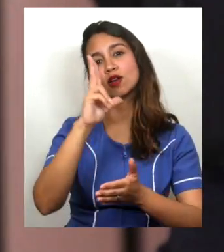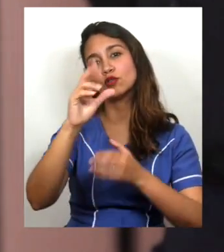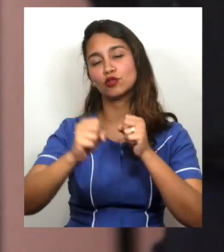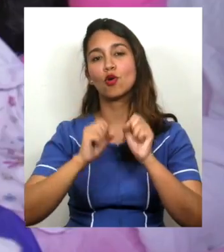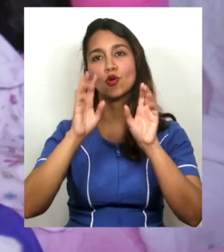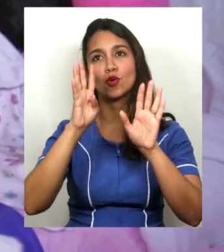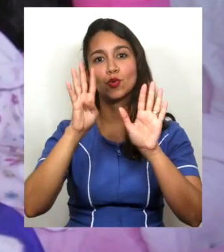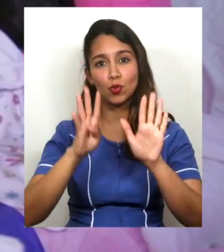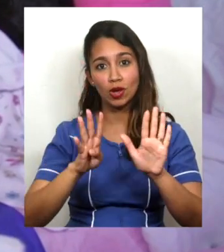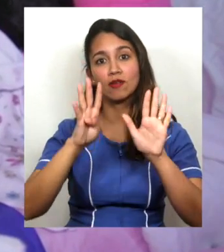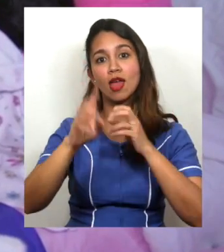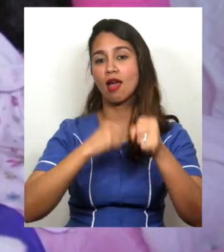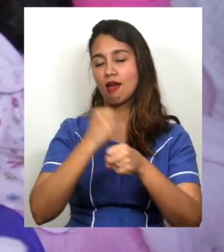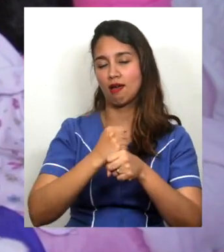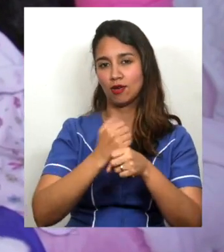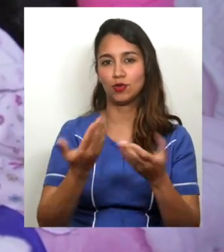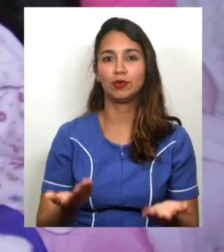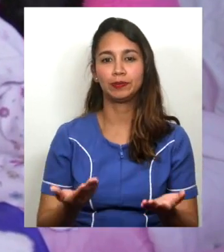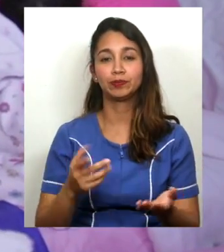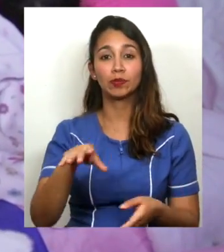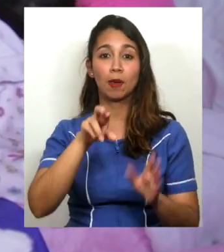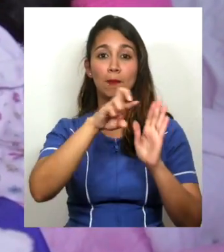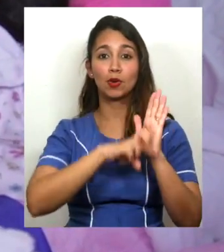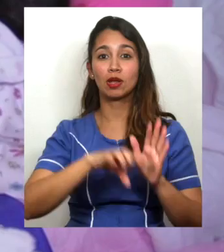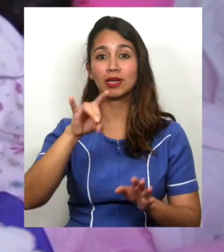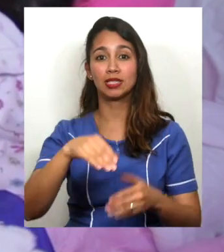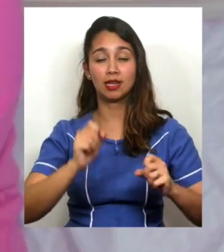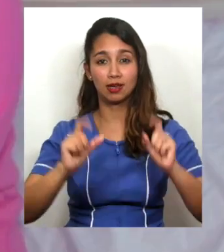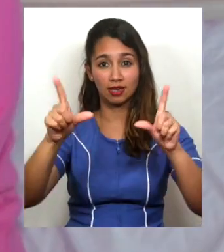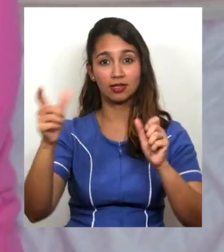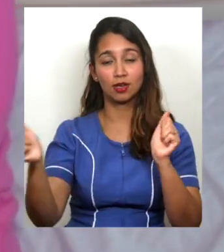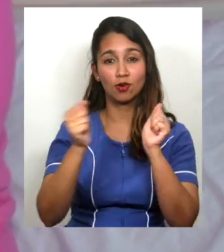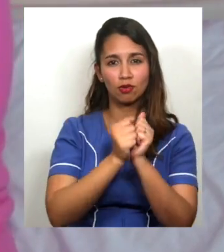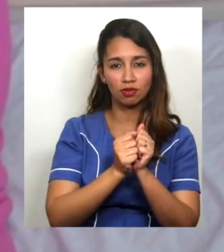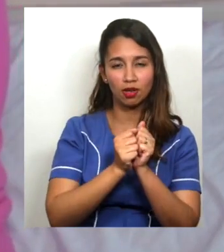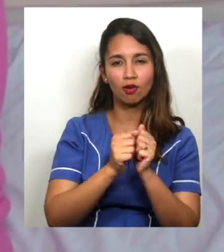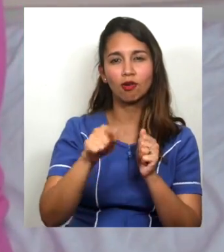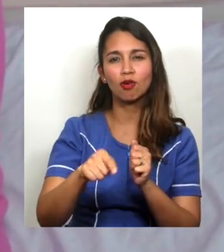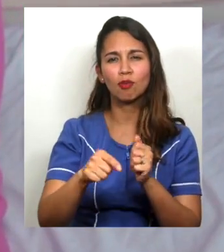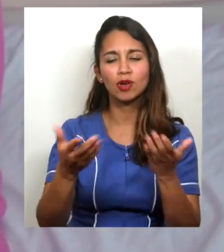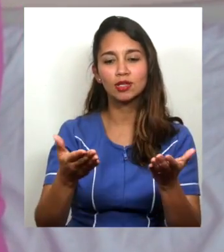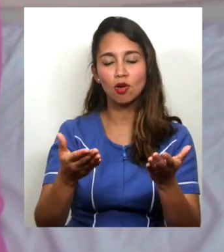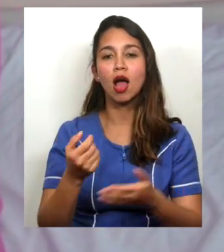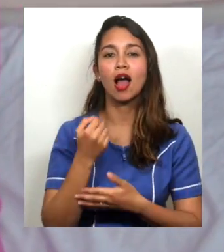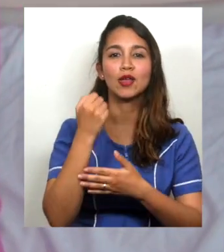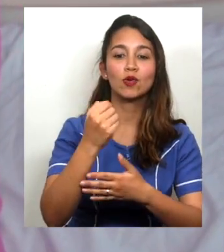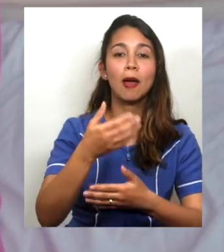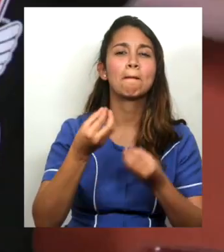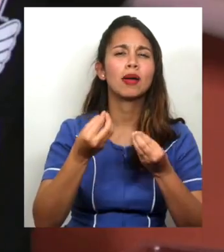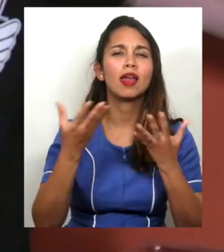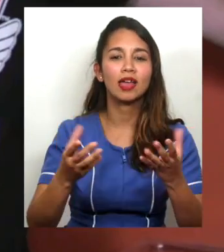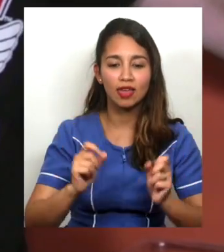niñas hasta los 8 o 9 años de edad. El programa Chile Crece Contigo ha sido considerado a nivel mundial como una